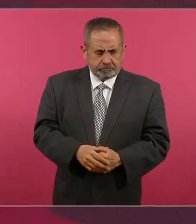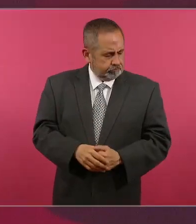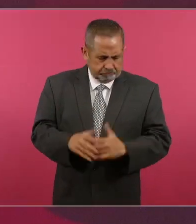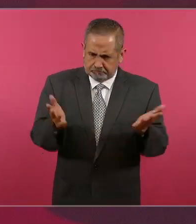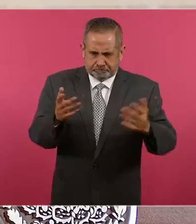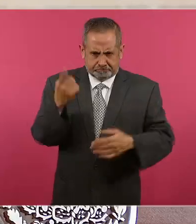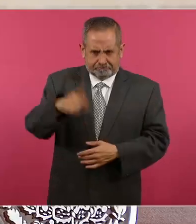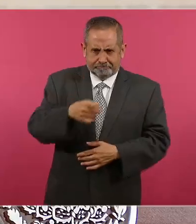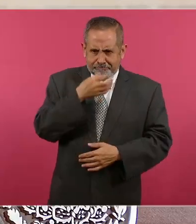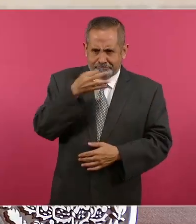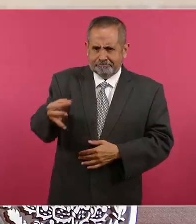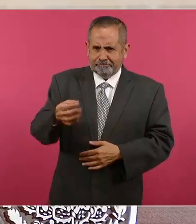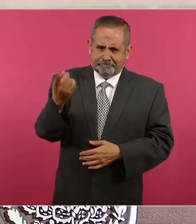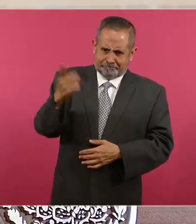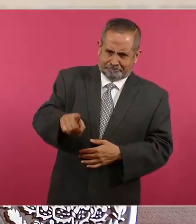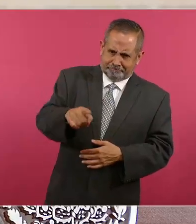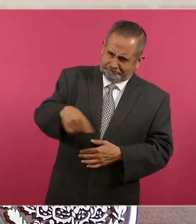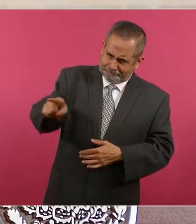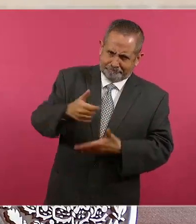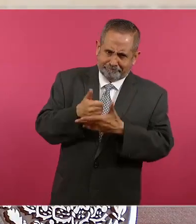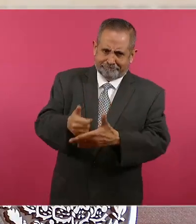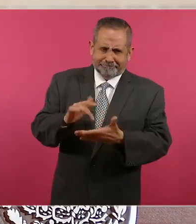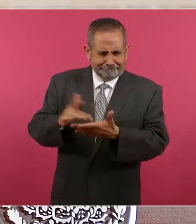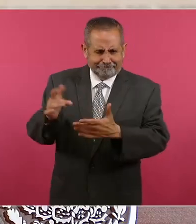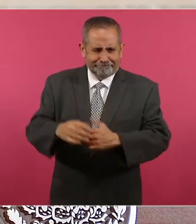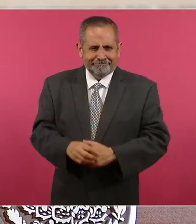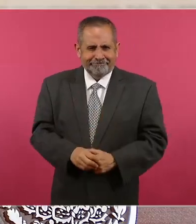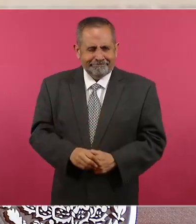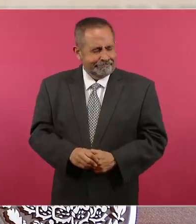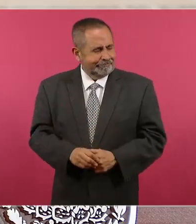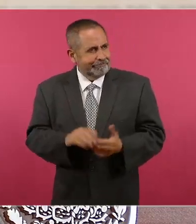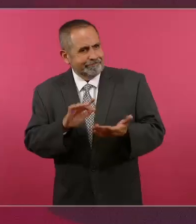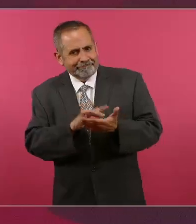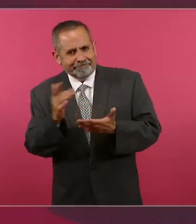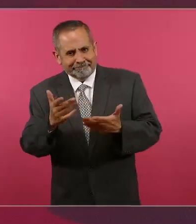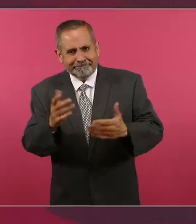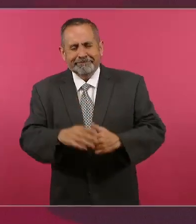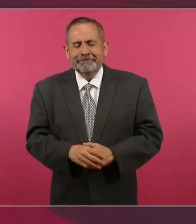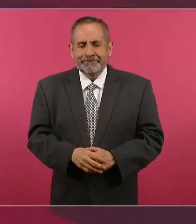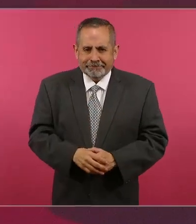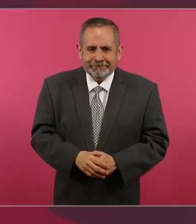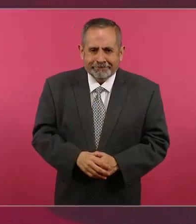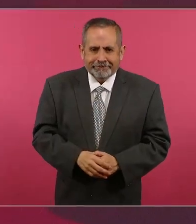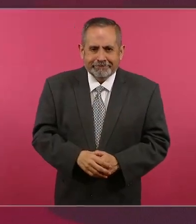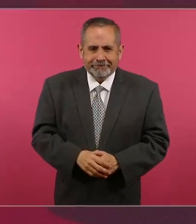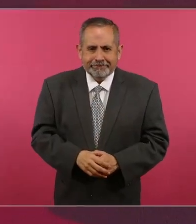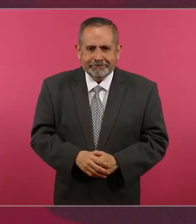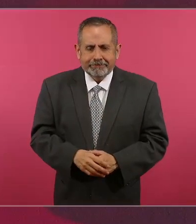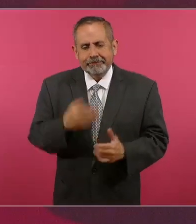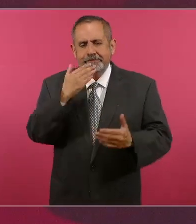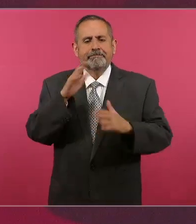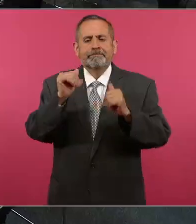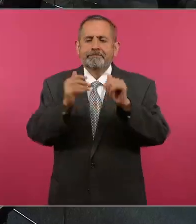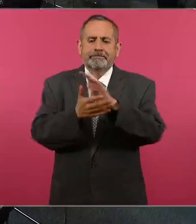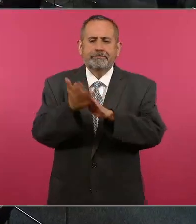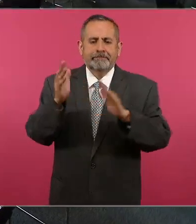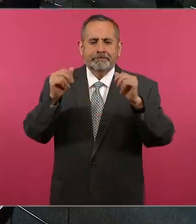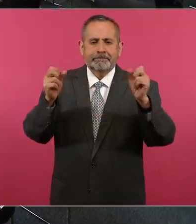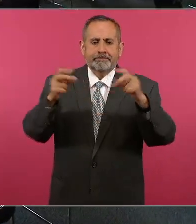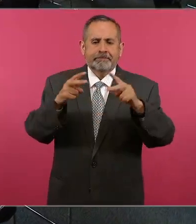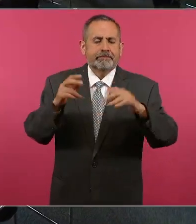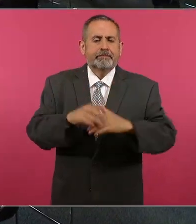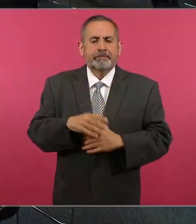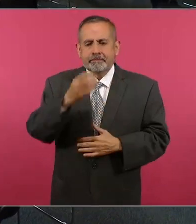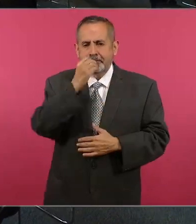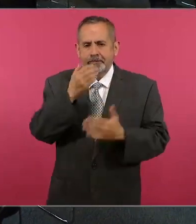Ya, esa es la instrucción. Perfecto, gracias. Que le ayude. ¿Es cuánto? Sí. Muy bien. Ya nos vamos.